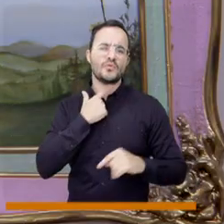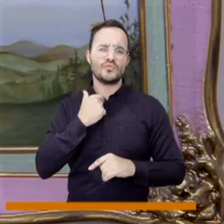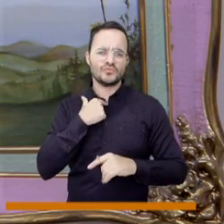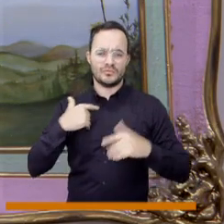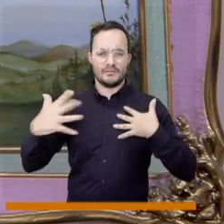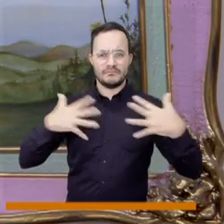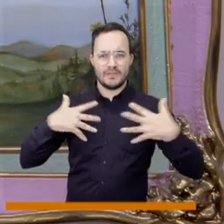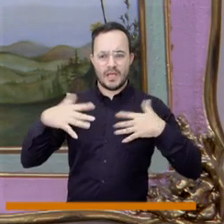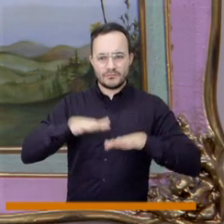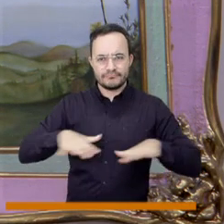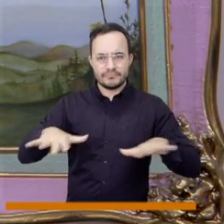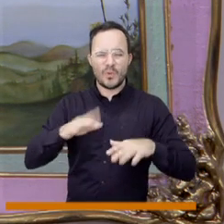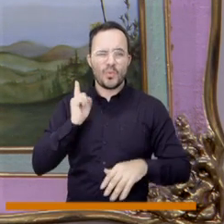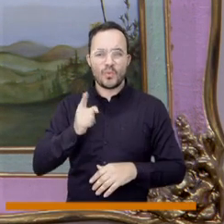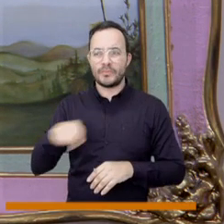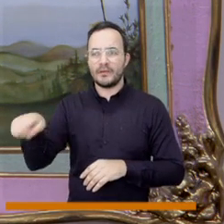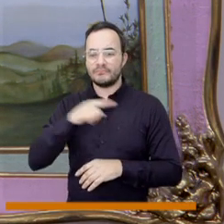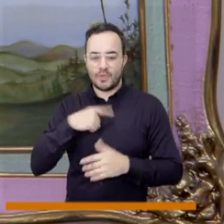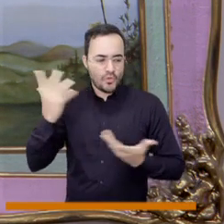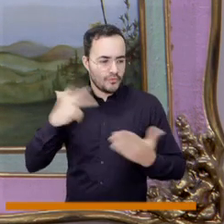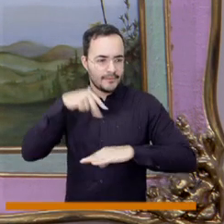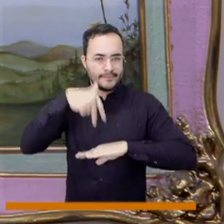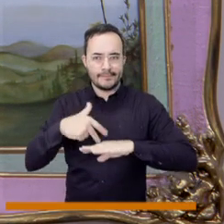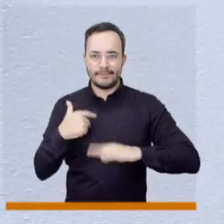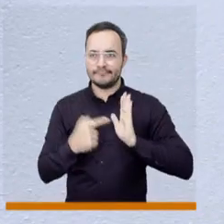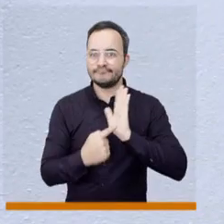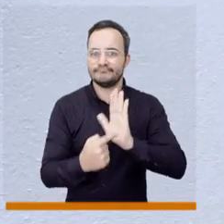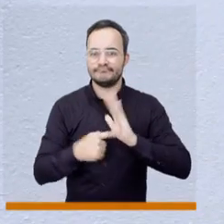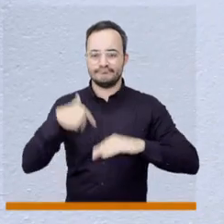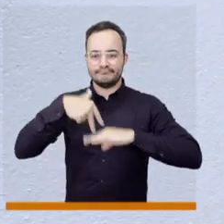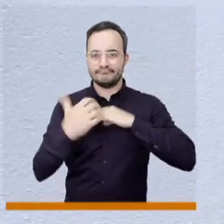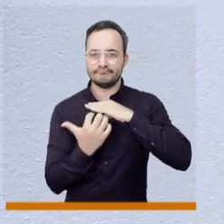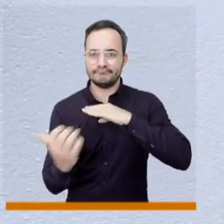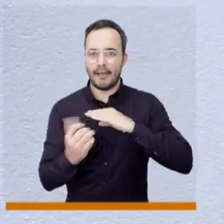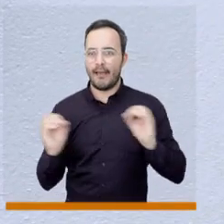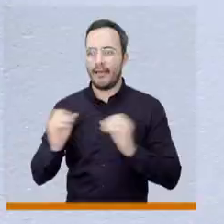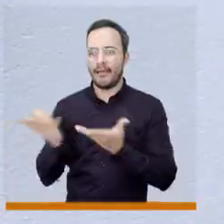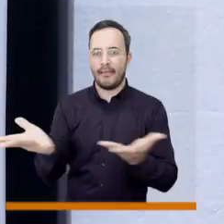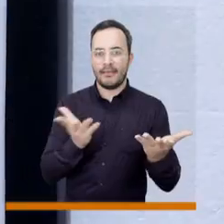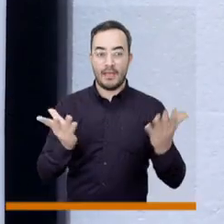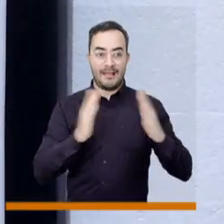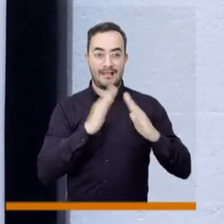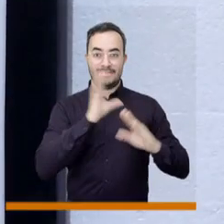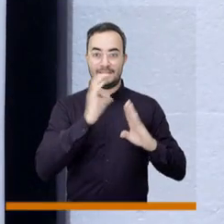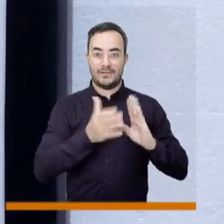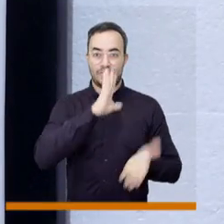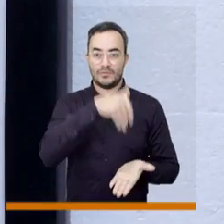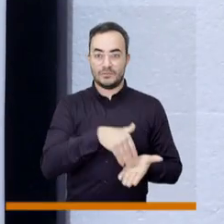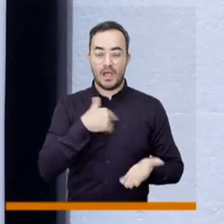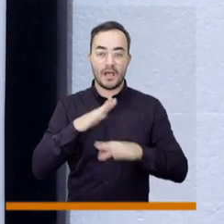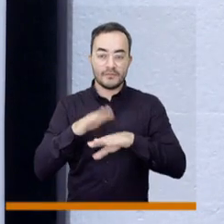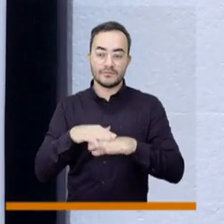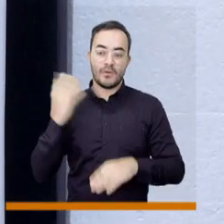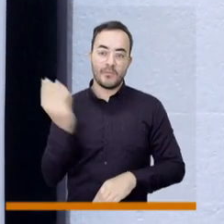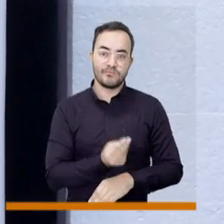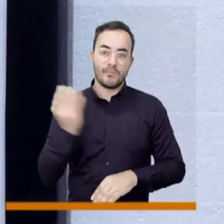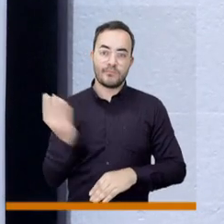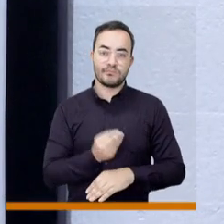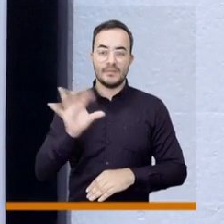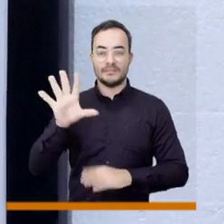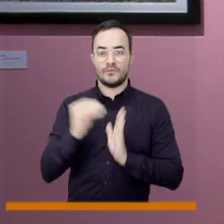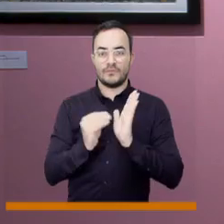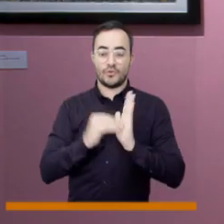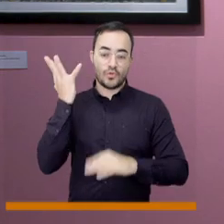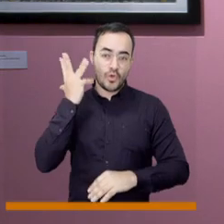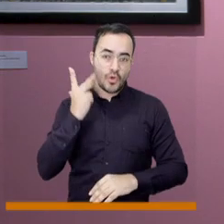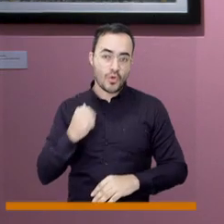de teatr locales que no tenían sala Entonces por ejemplo en la actualidad la casa Centro Cultural es habitada por cinco grupos de teatro que